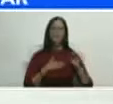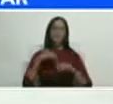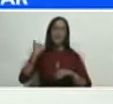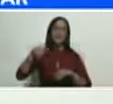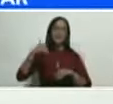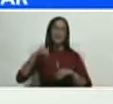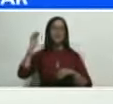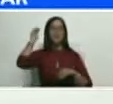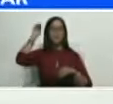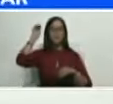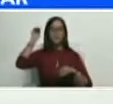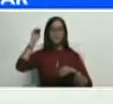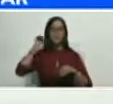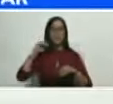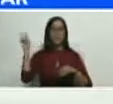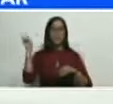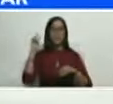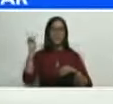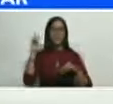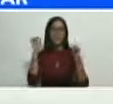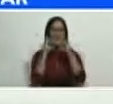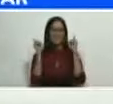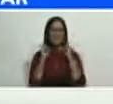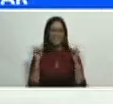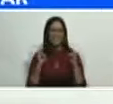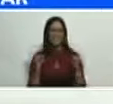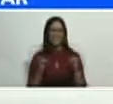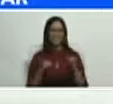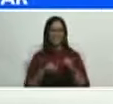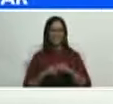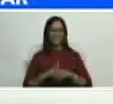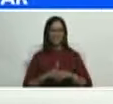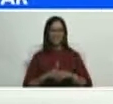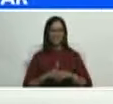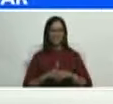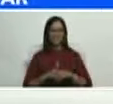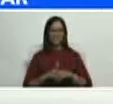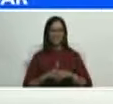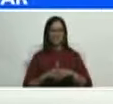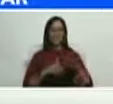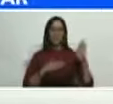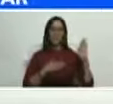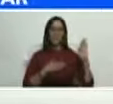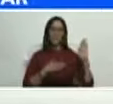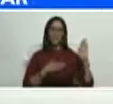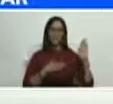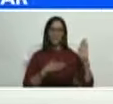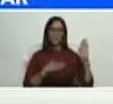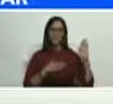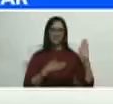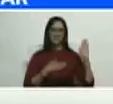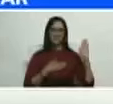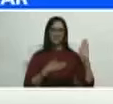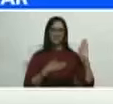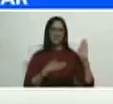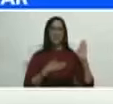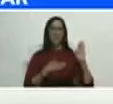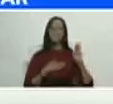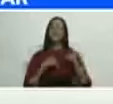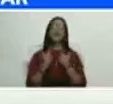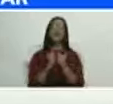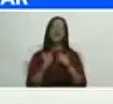futuro y a la felicidad por el derecho al futuro y a la felicidad juro juro por las